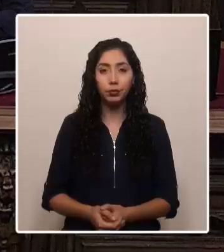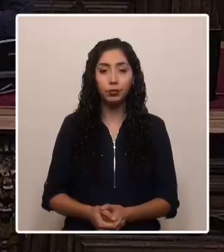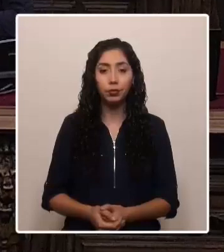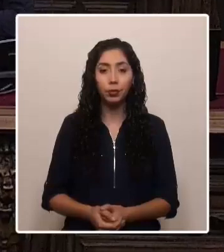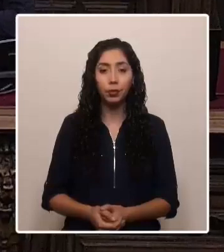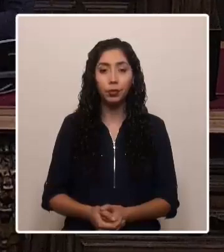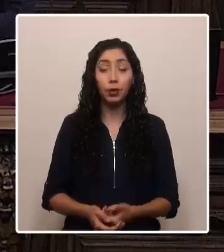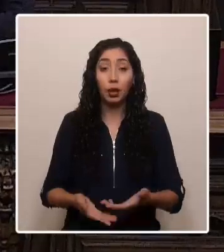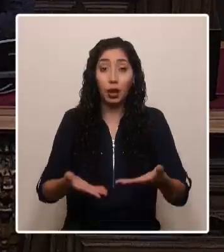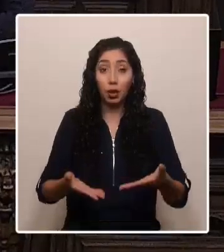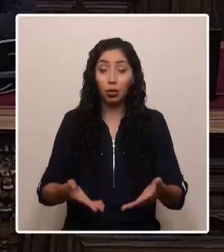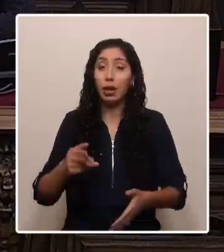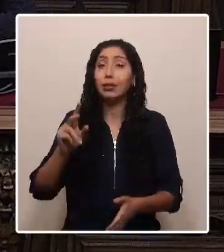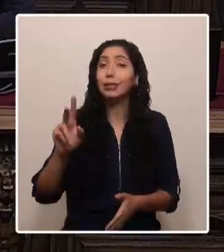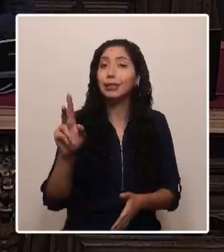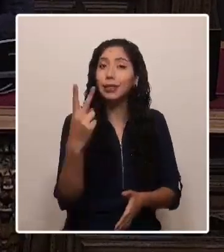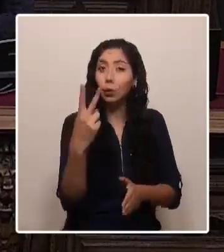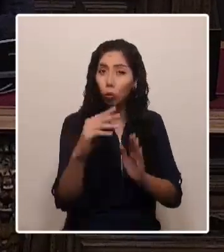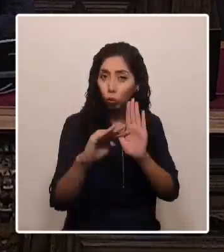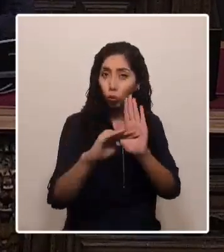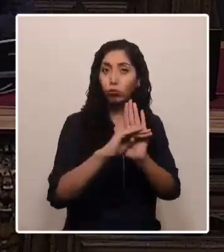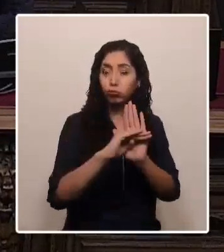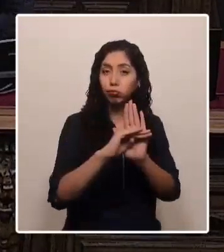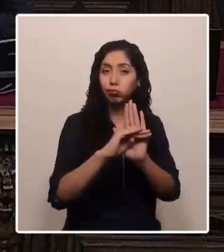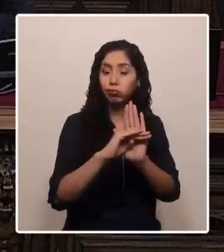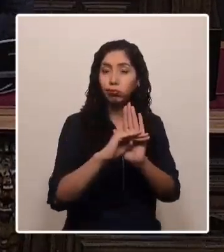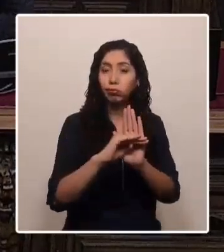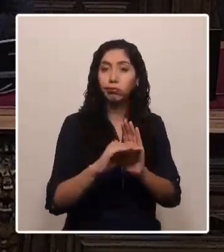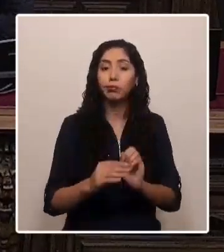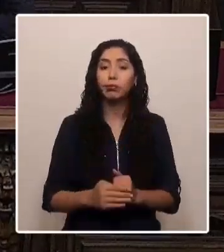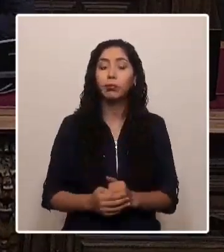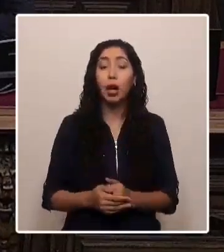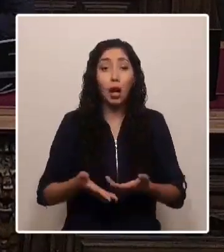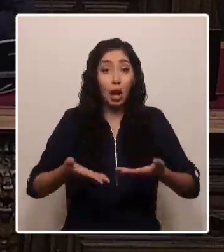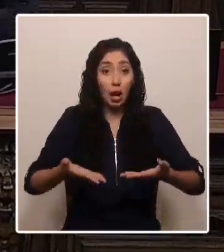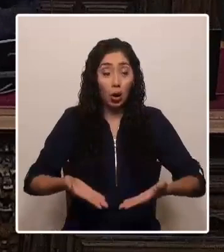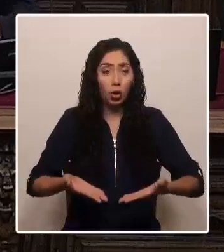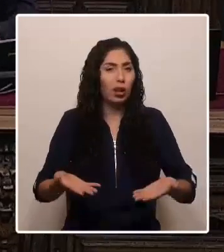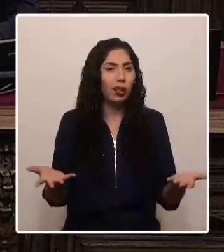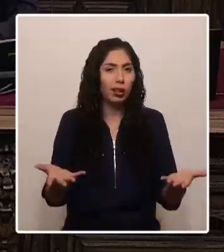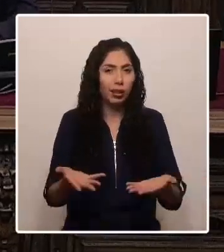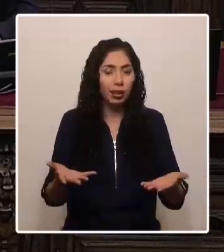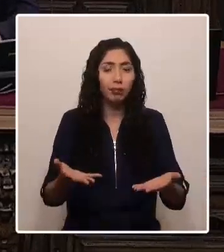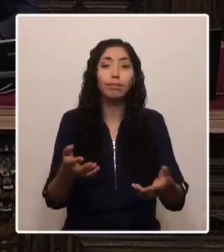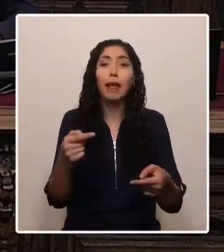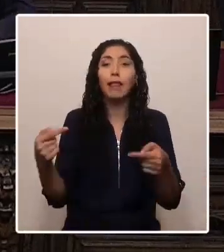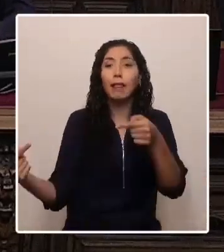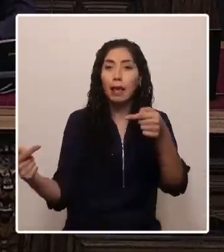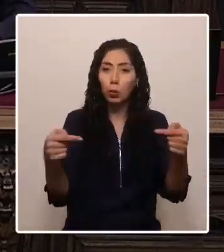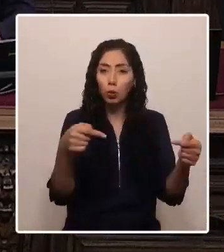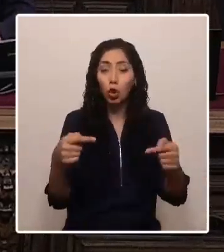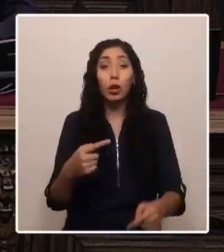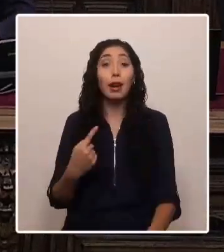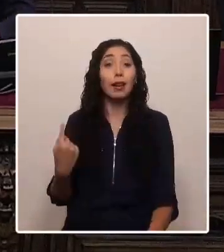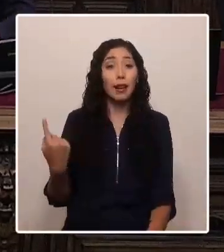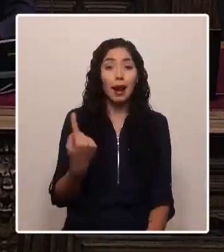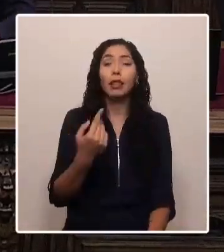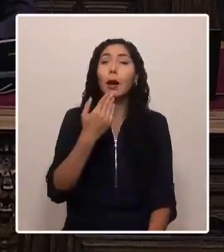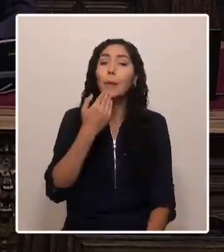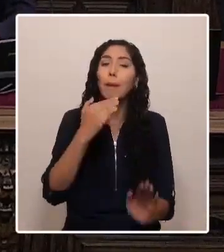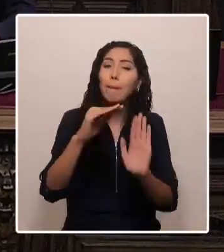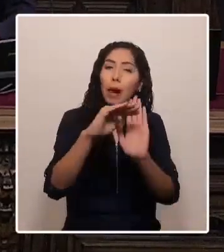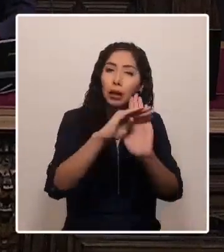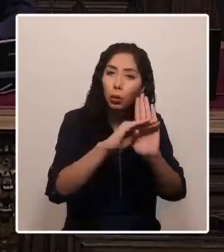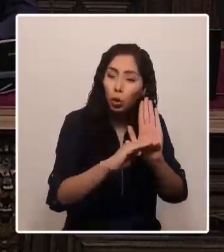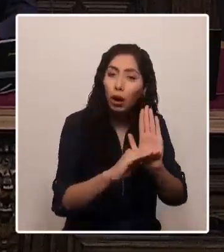Pasamos entonces al segundo punto de la tabla. A continuación corresponde proceder a la discusión general y particular de las